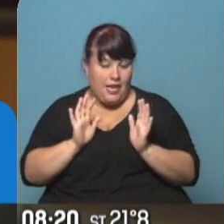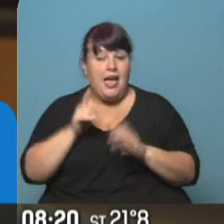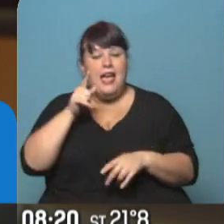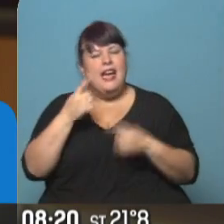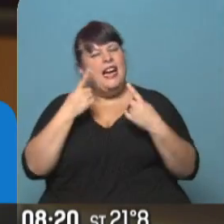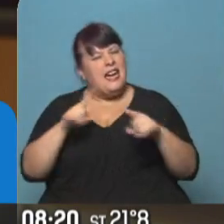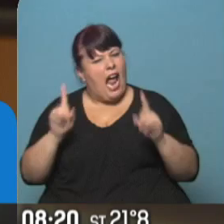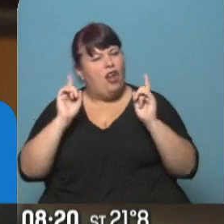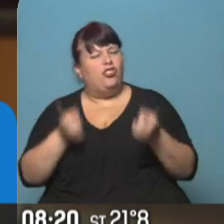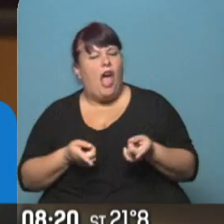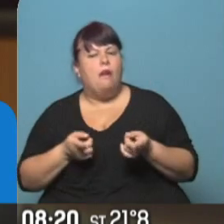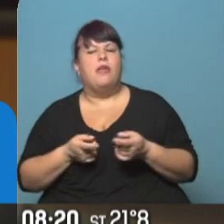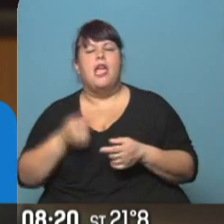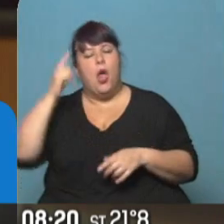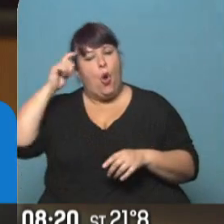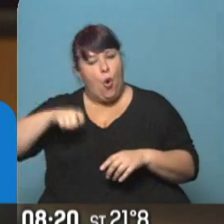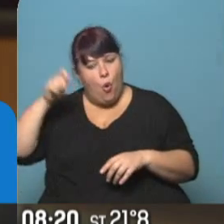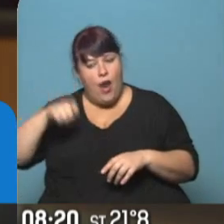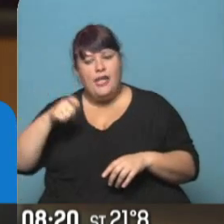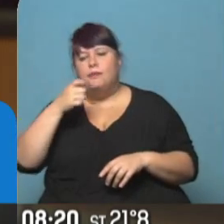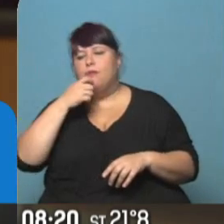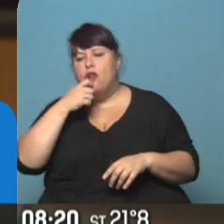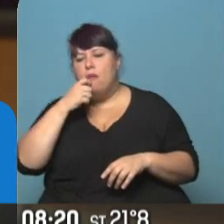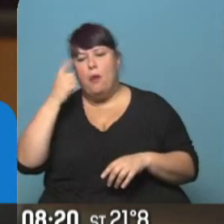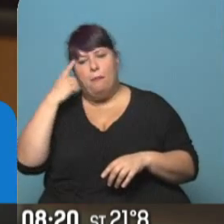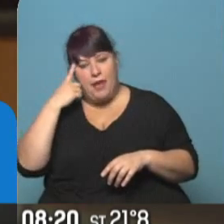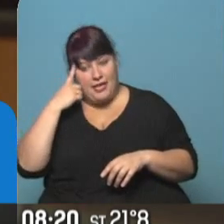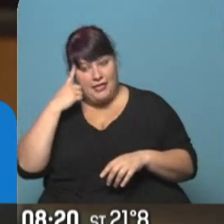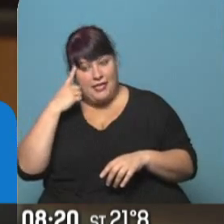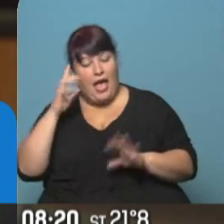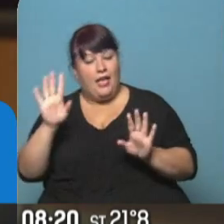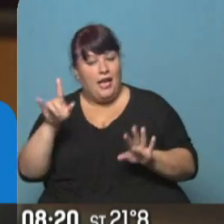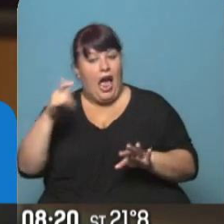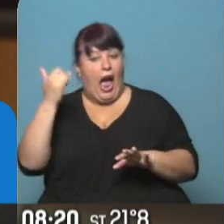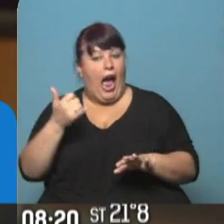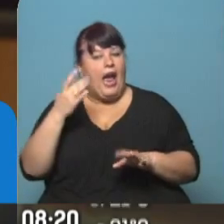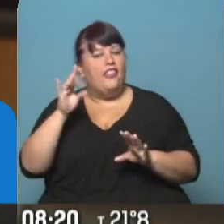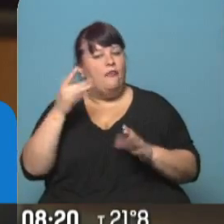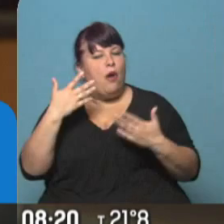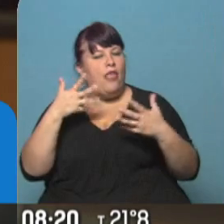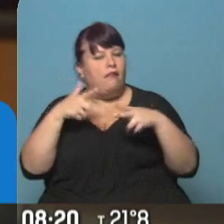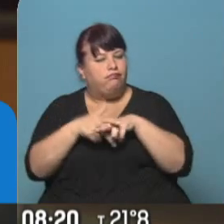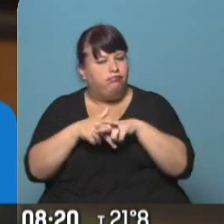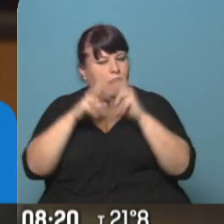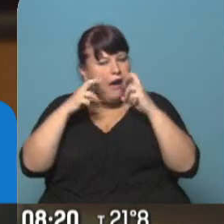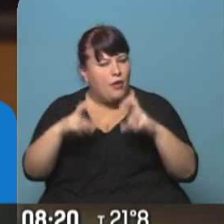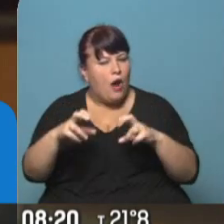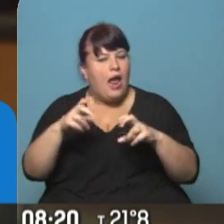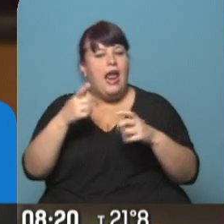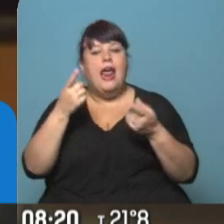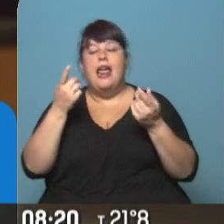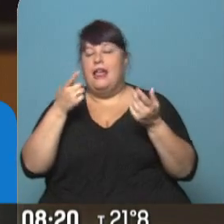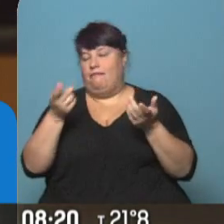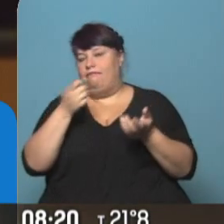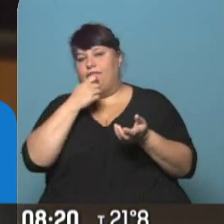lo que llama la atención además es que el juez tiene por ejemplo en cuenta para pensar que hay peligro de entorpecimiento que los activos